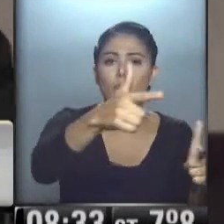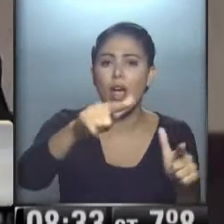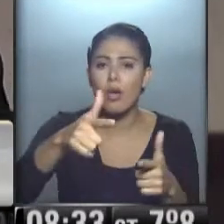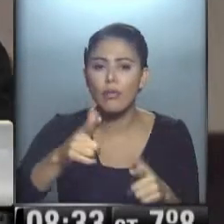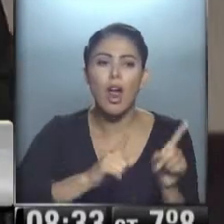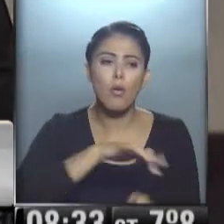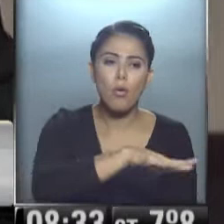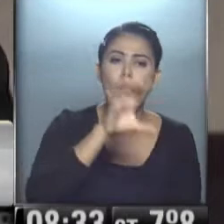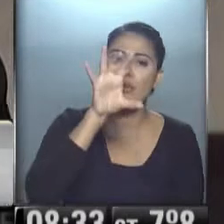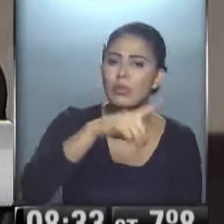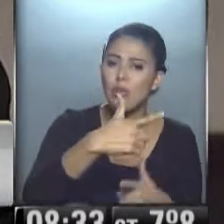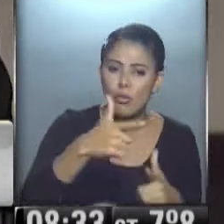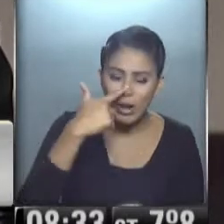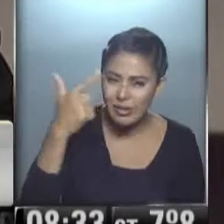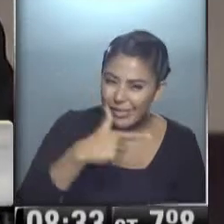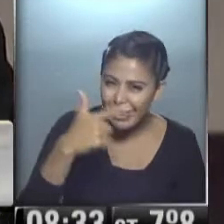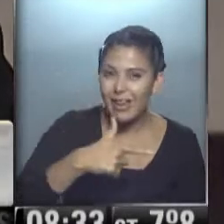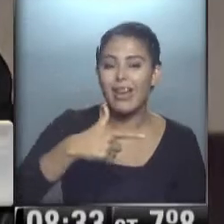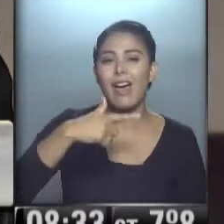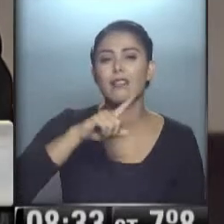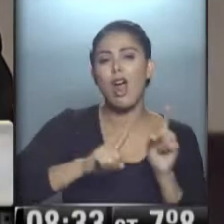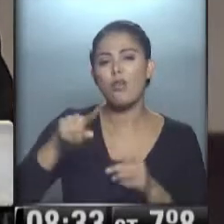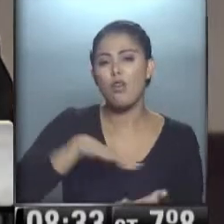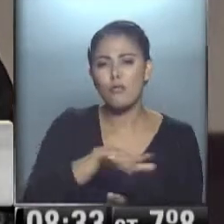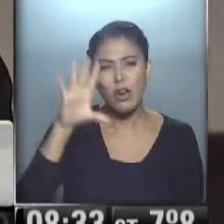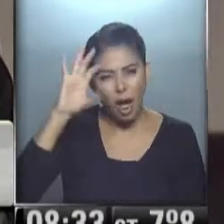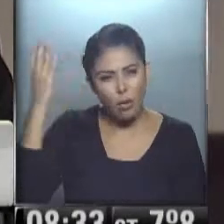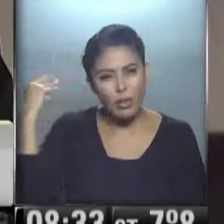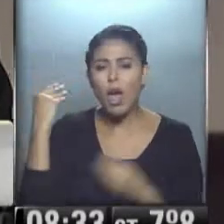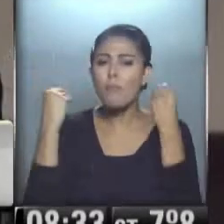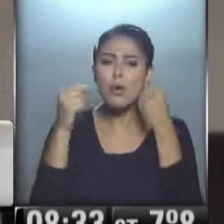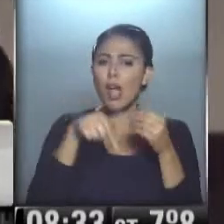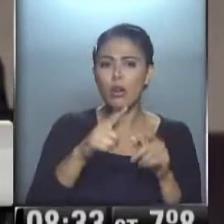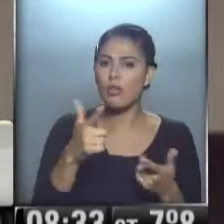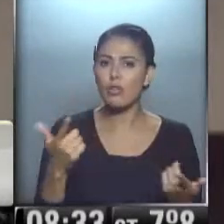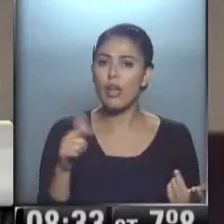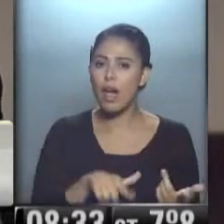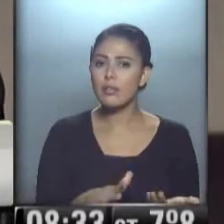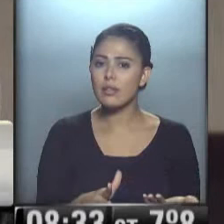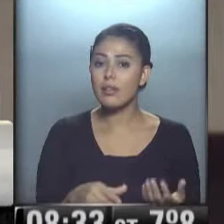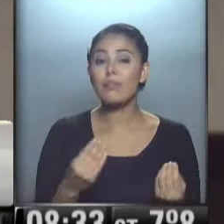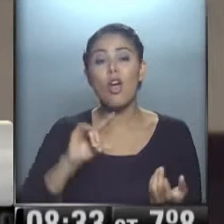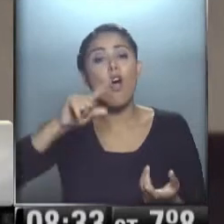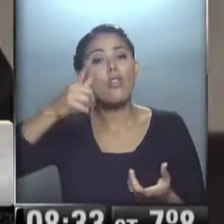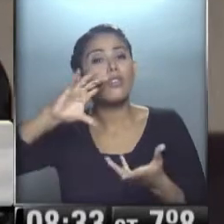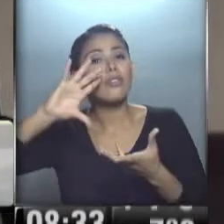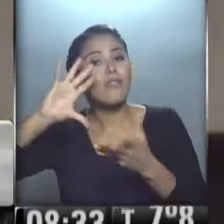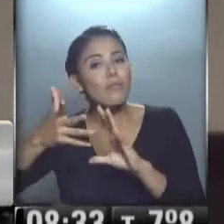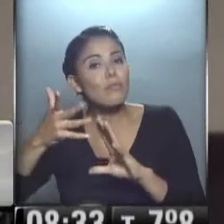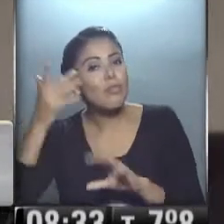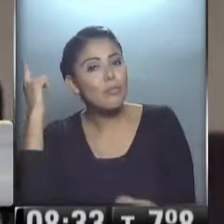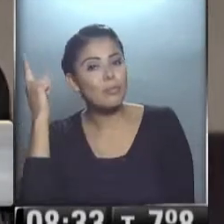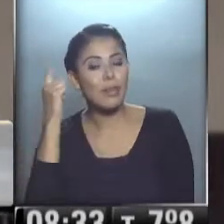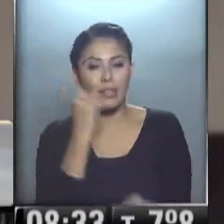soldán tal provincia en tales barrios de la ciudad porque dejó de ocurrir esto simplemente porque hay otra logística en ipc que